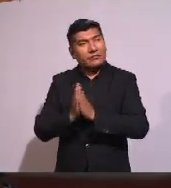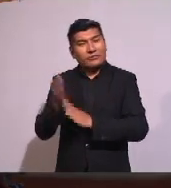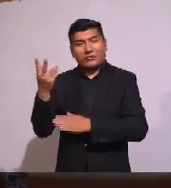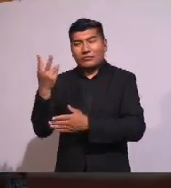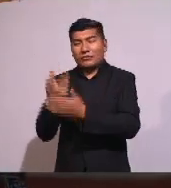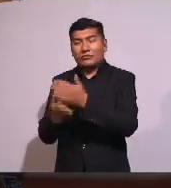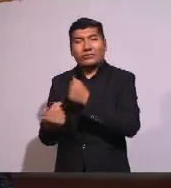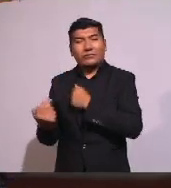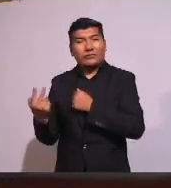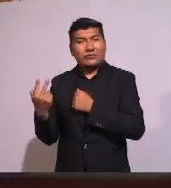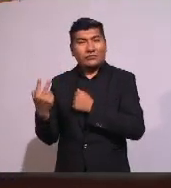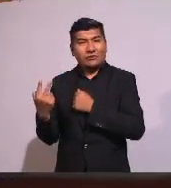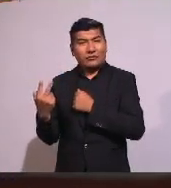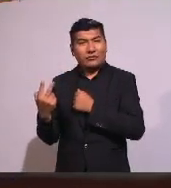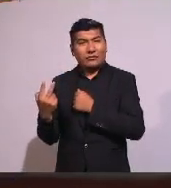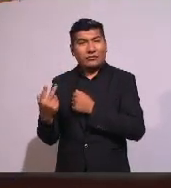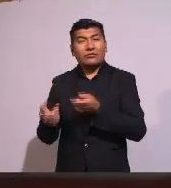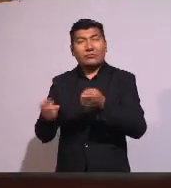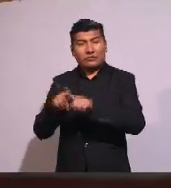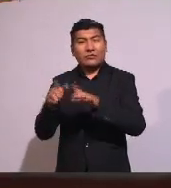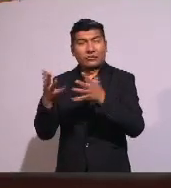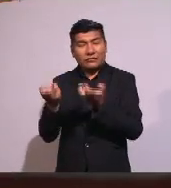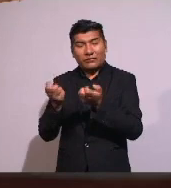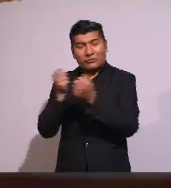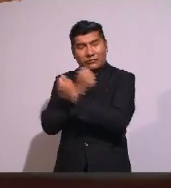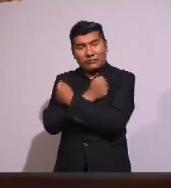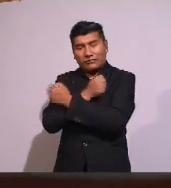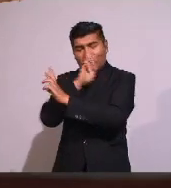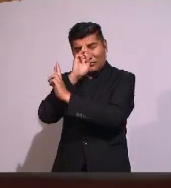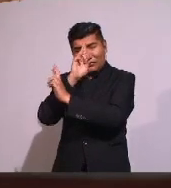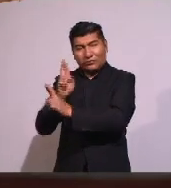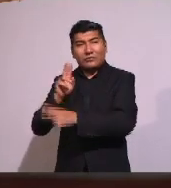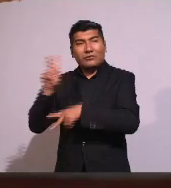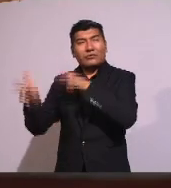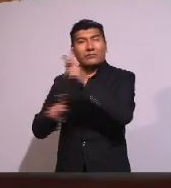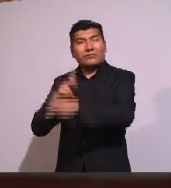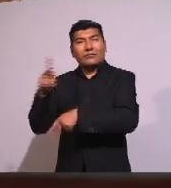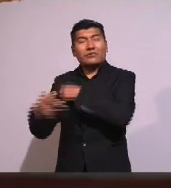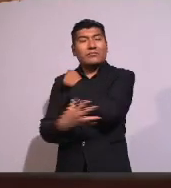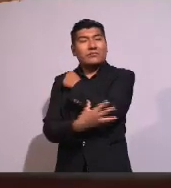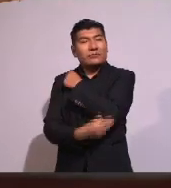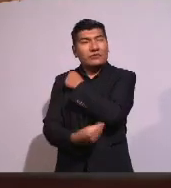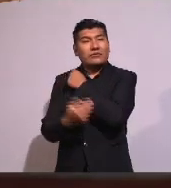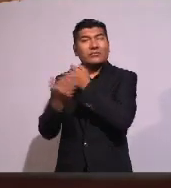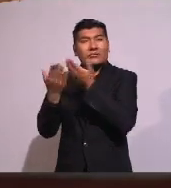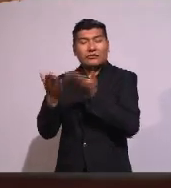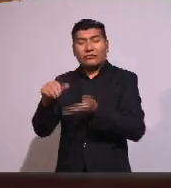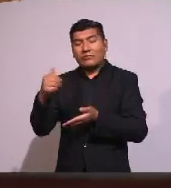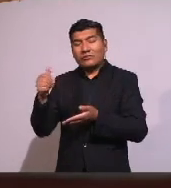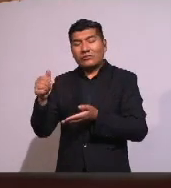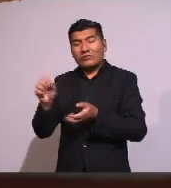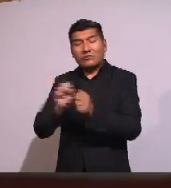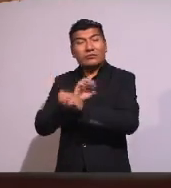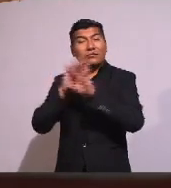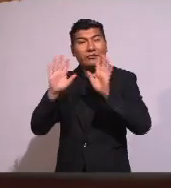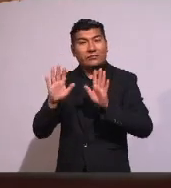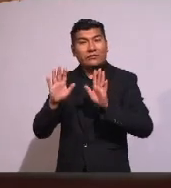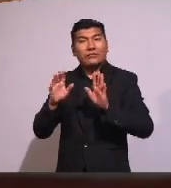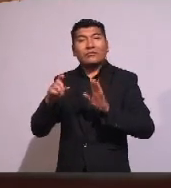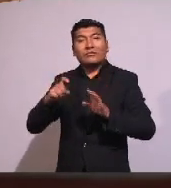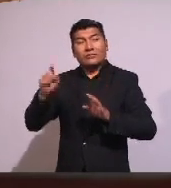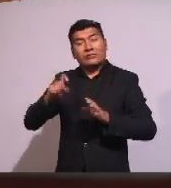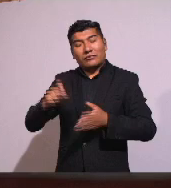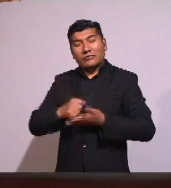mutuamente. Al deber de amar y respetar a los pobres, le exige obviamente el deber